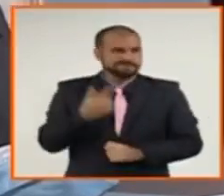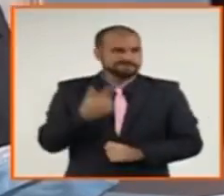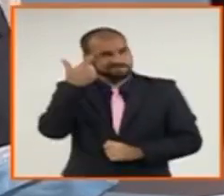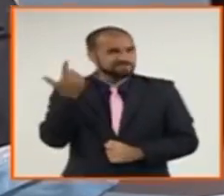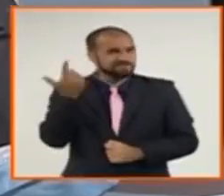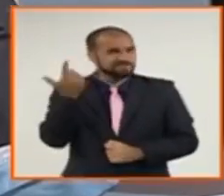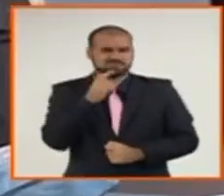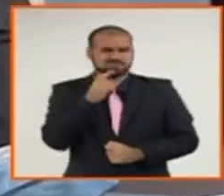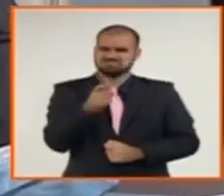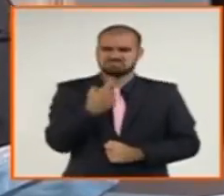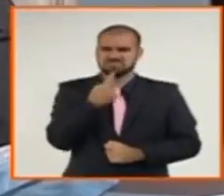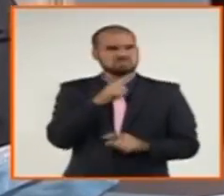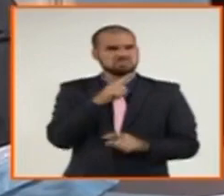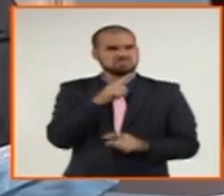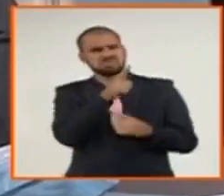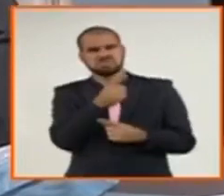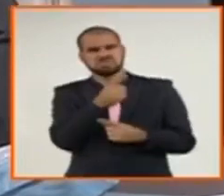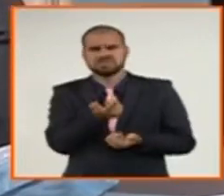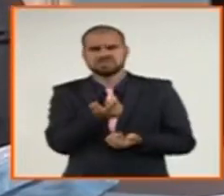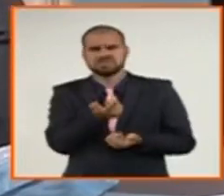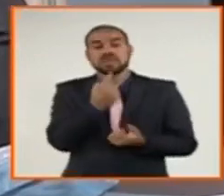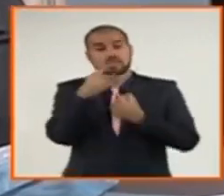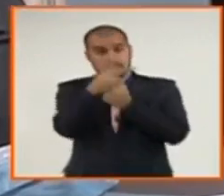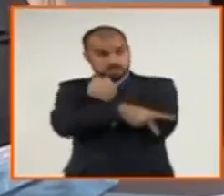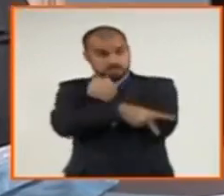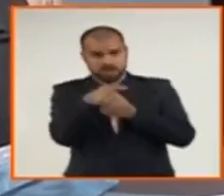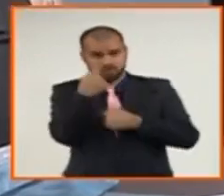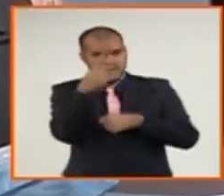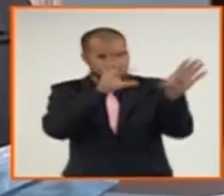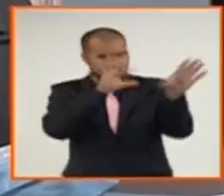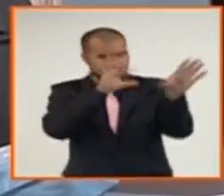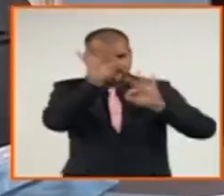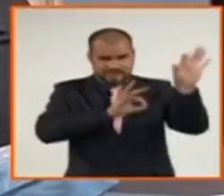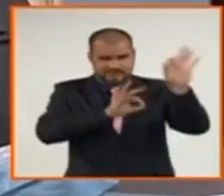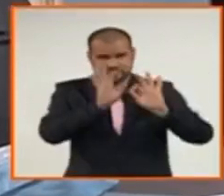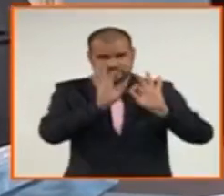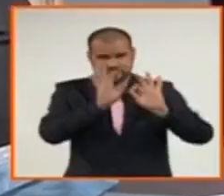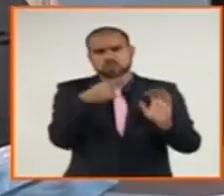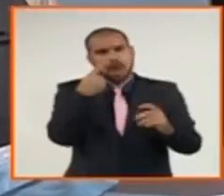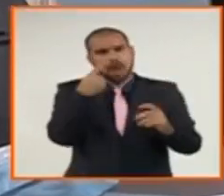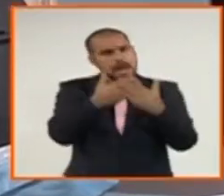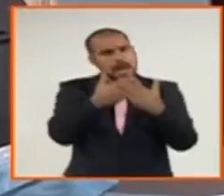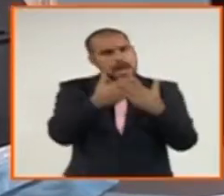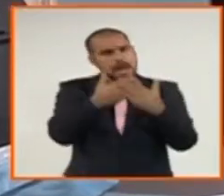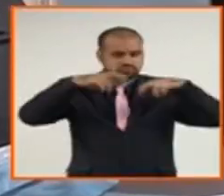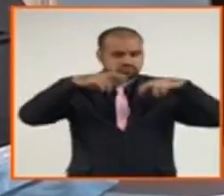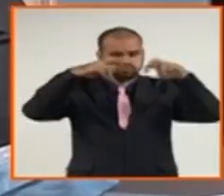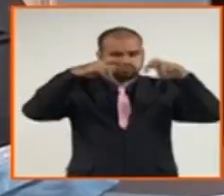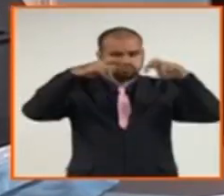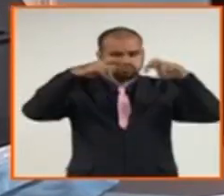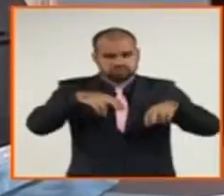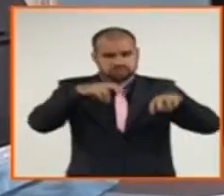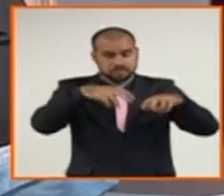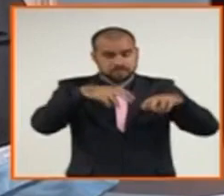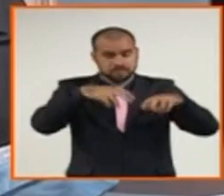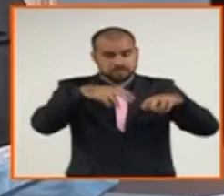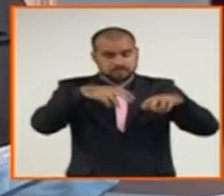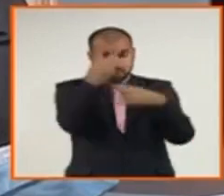qué? Esos países que seleccionamos, es parte de un estudio que estamos haciendo, esos países que seleccionamos tienen